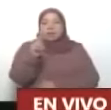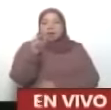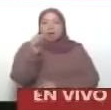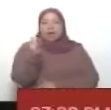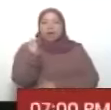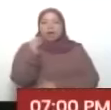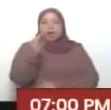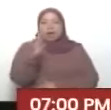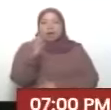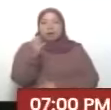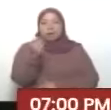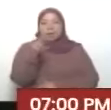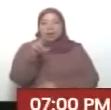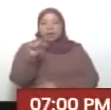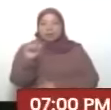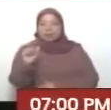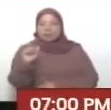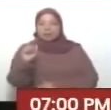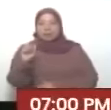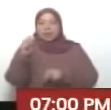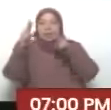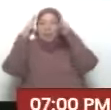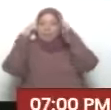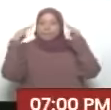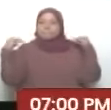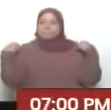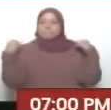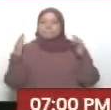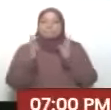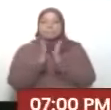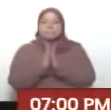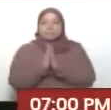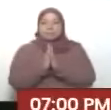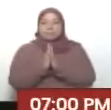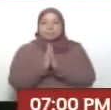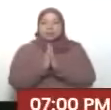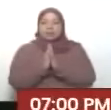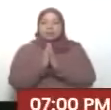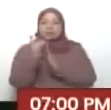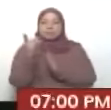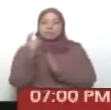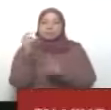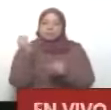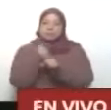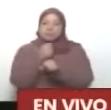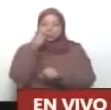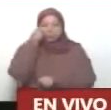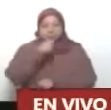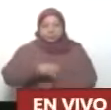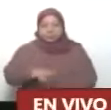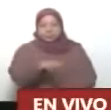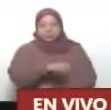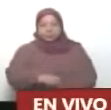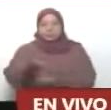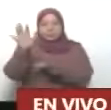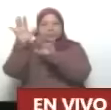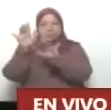y más allá. Ah, Santa Bárbara bendita. Trae tu protección al pueblo.